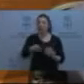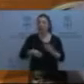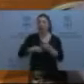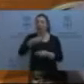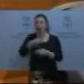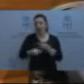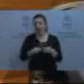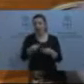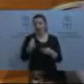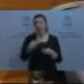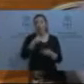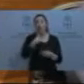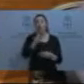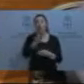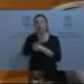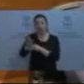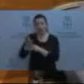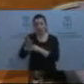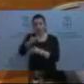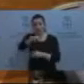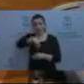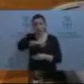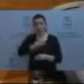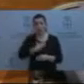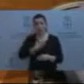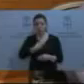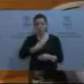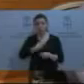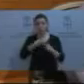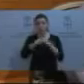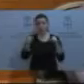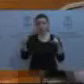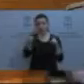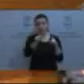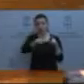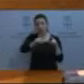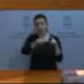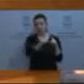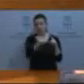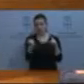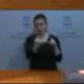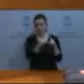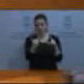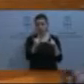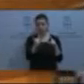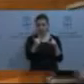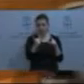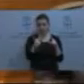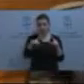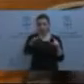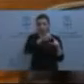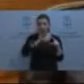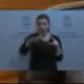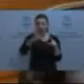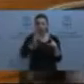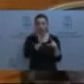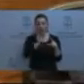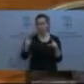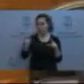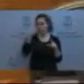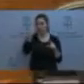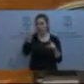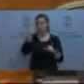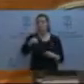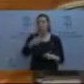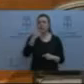todos nuestros portavoces municipales, especialmente en el occidente y en el oriente, que son las áreas más afectadas. Y fíjese,